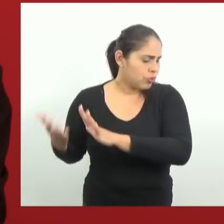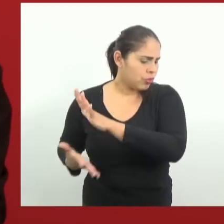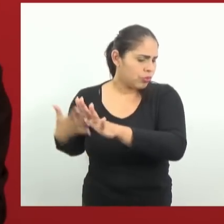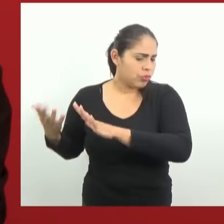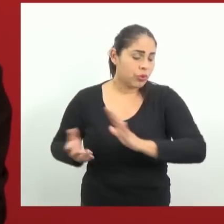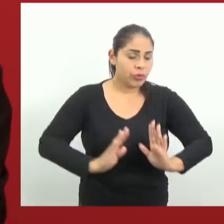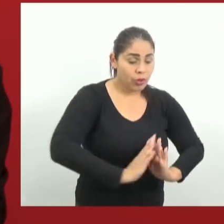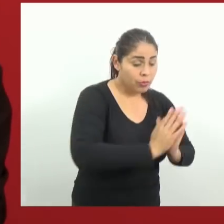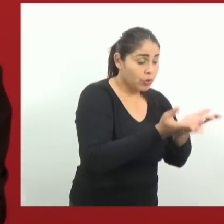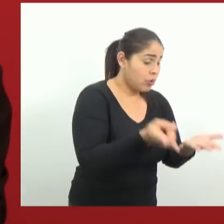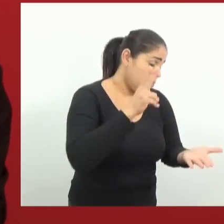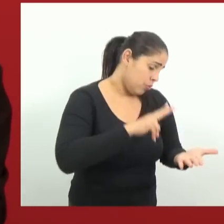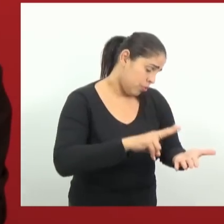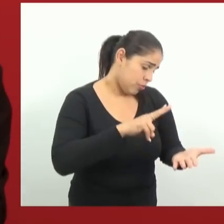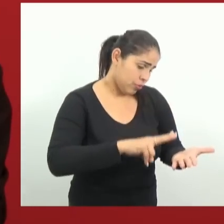Confíeme,